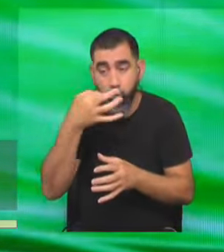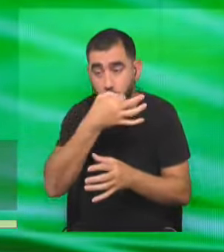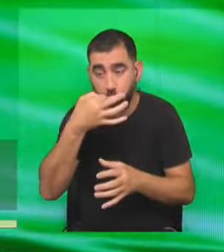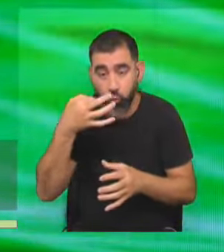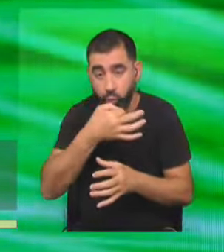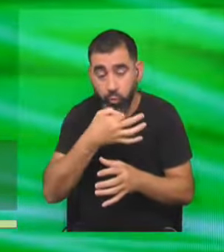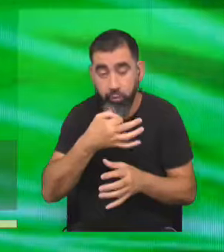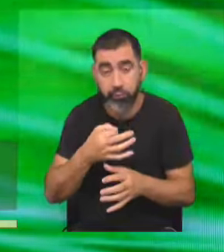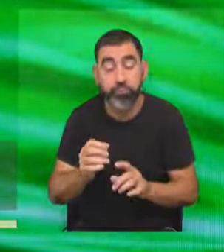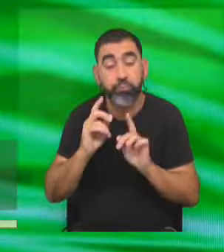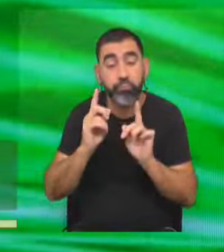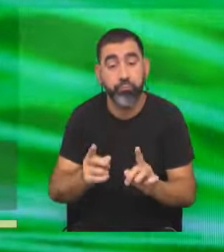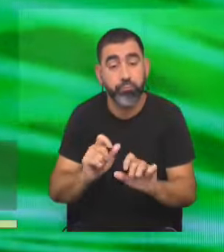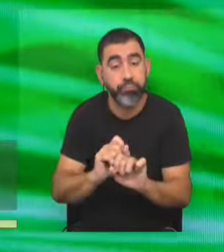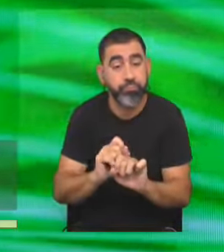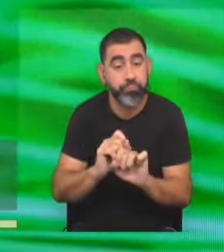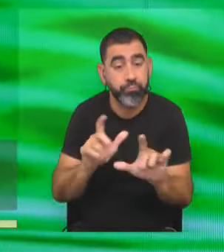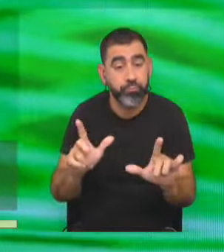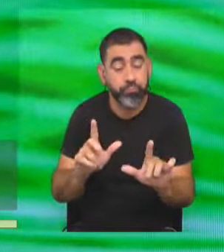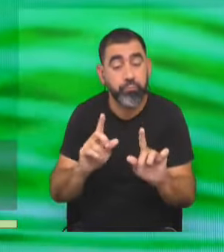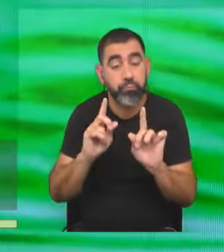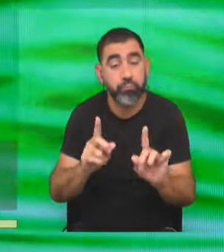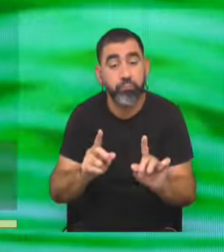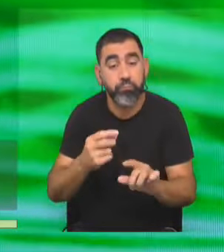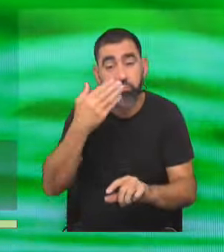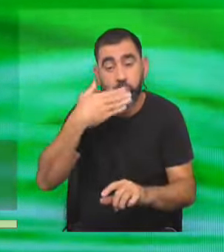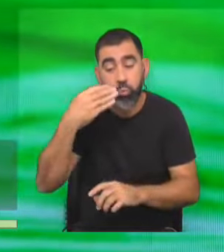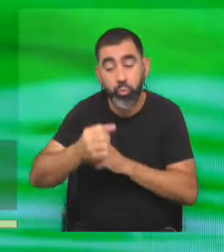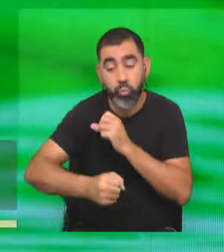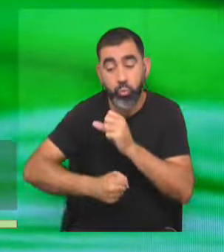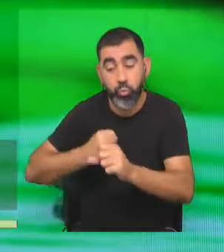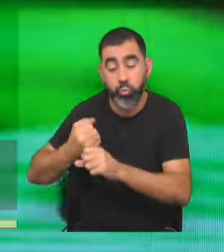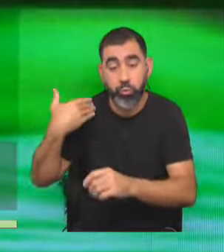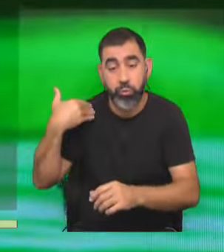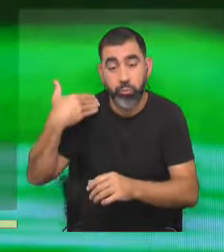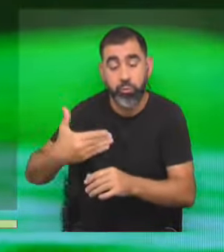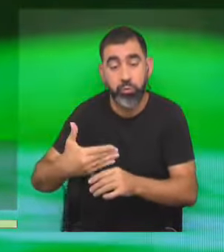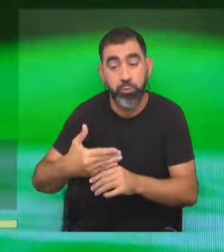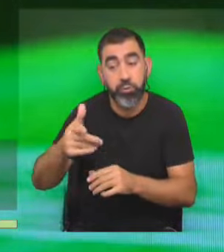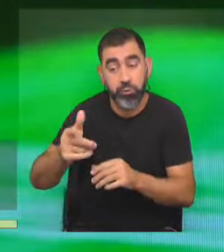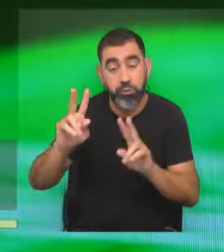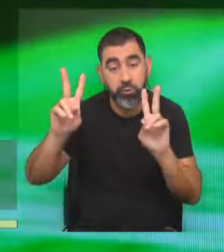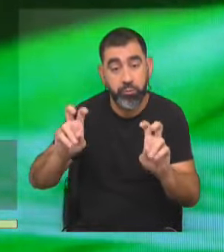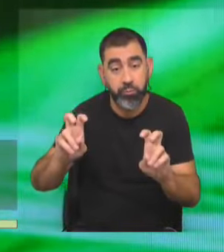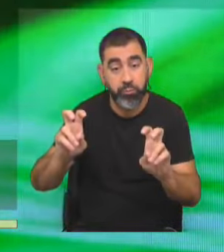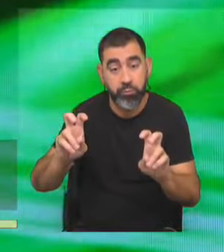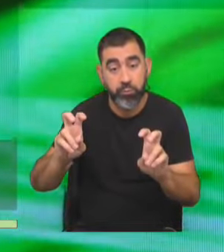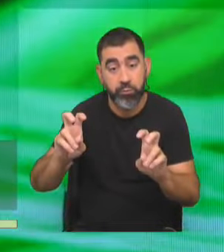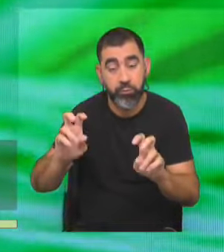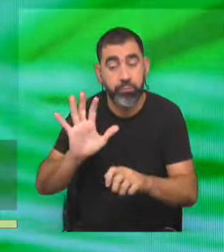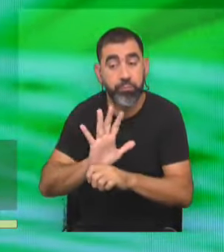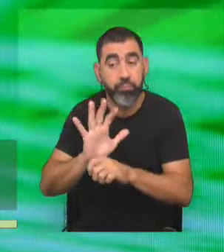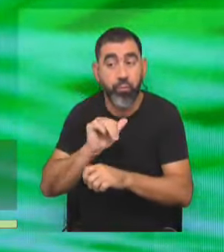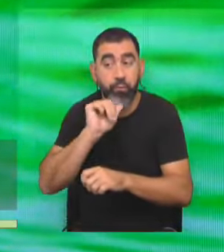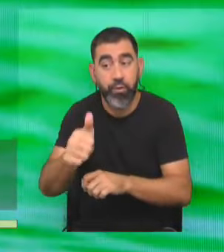drogas también ha aumentado mucho mucho en los últimos años esa motivación de El ajuste